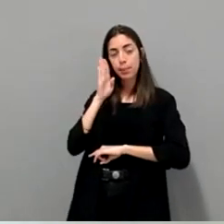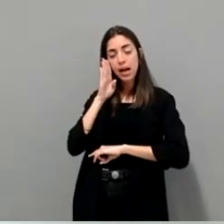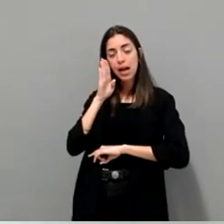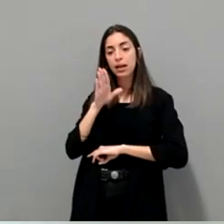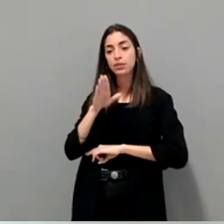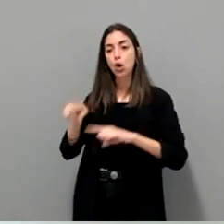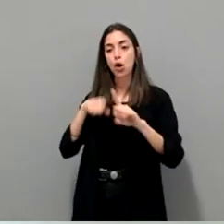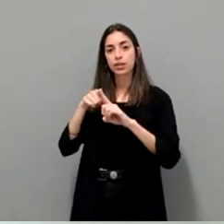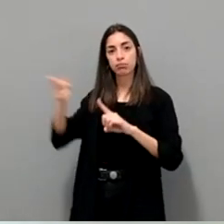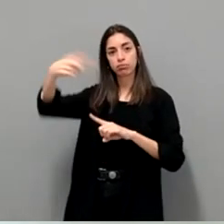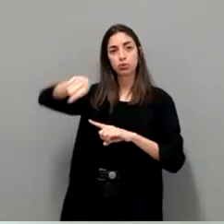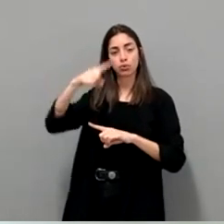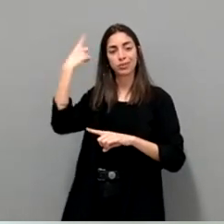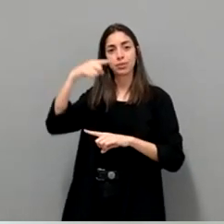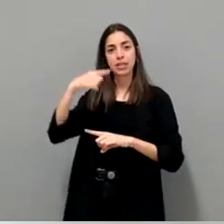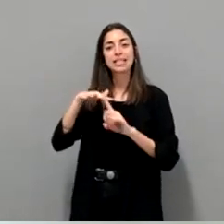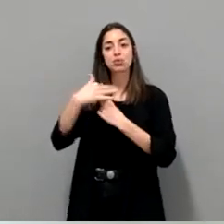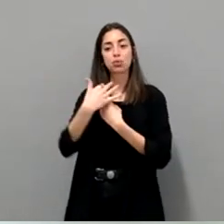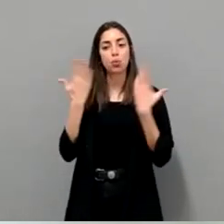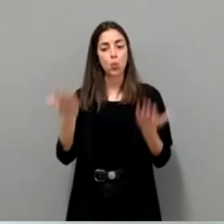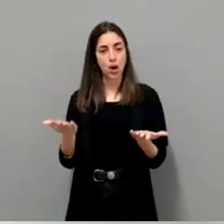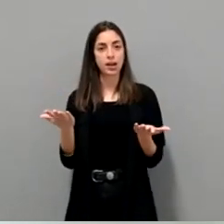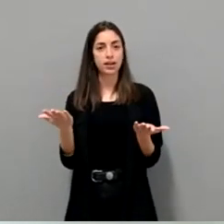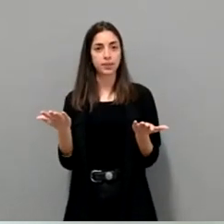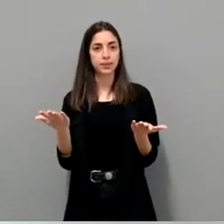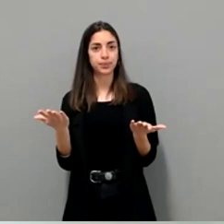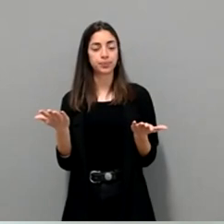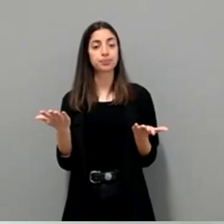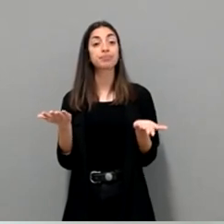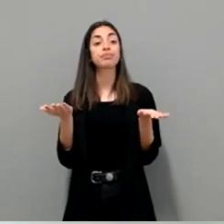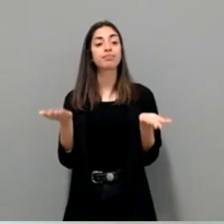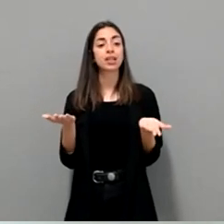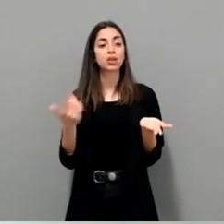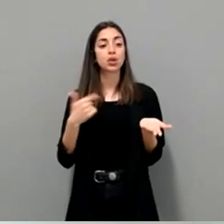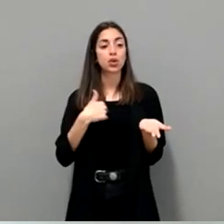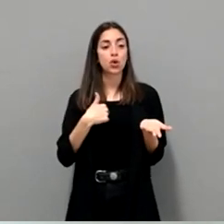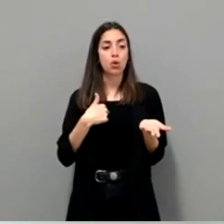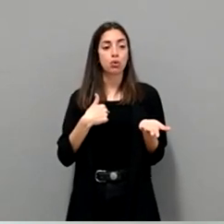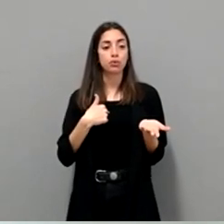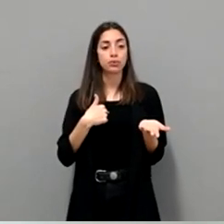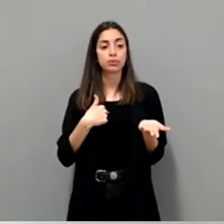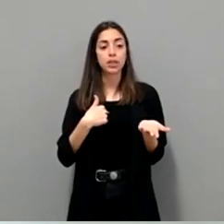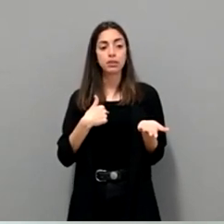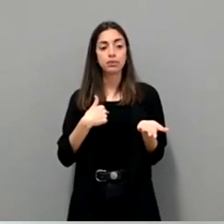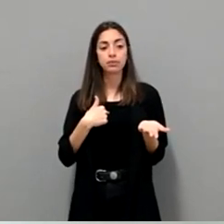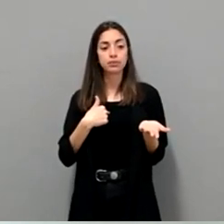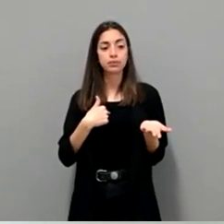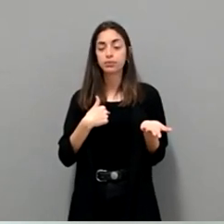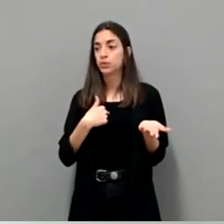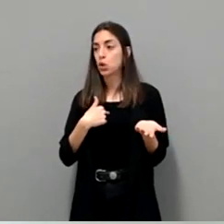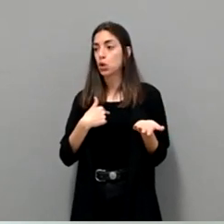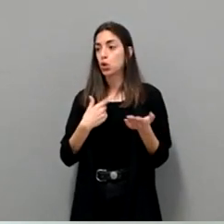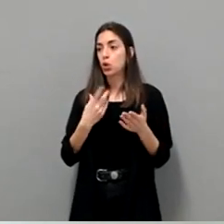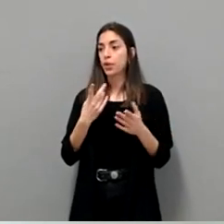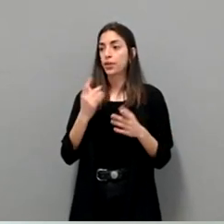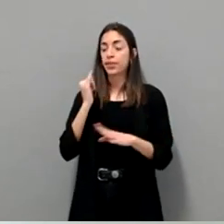cuál era mi situación ante este acontecimiento. Aunque yo disponía de cuidadora en el instituto, ella no estaba obligada